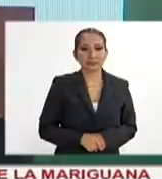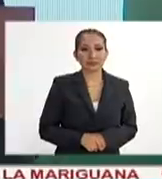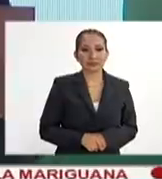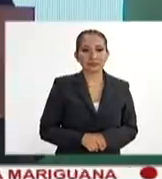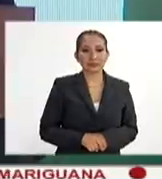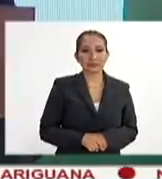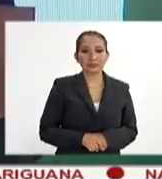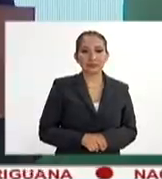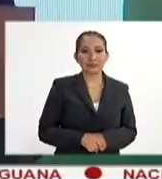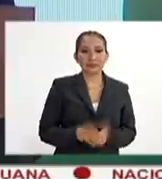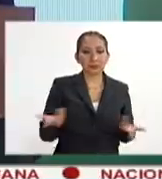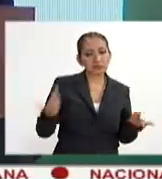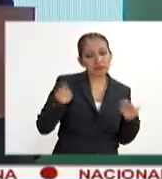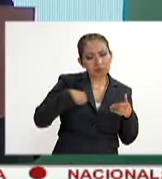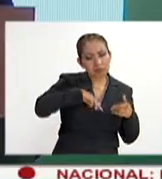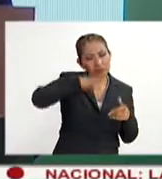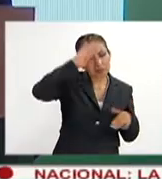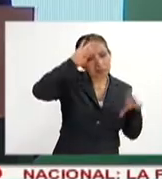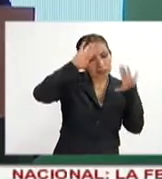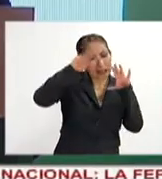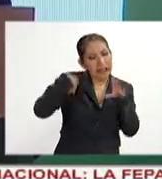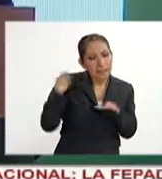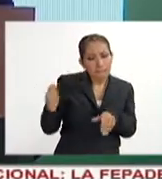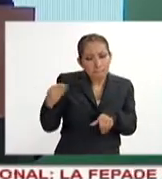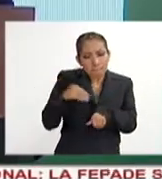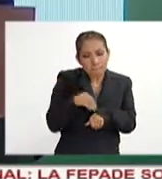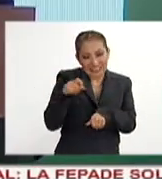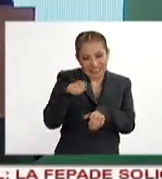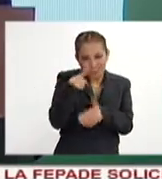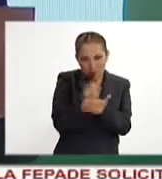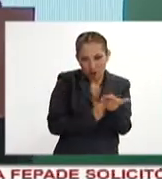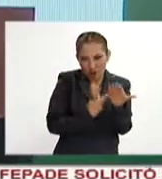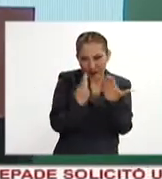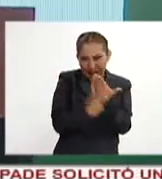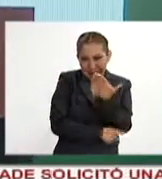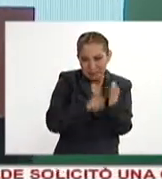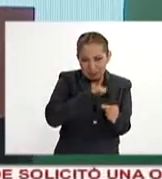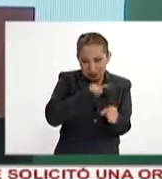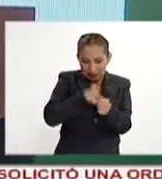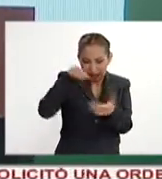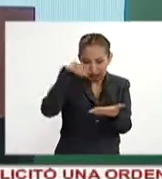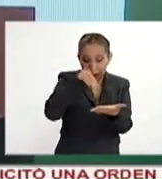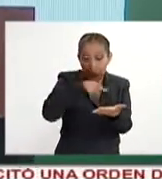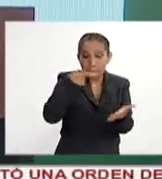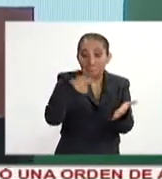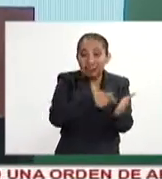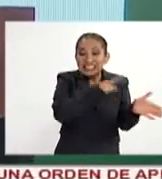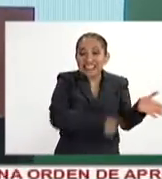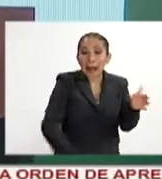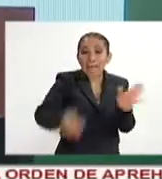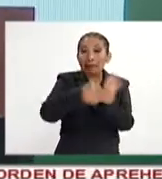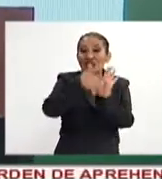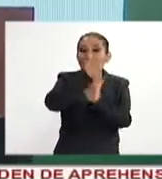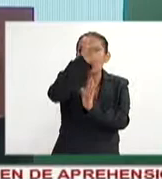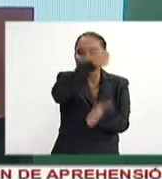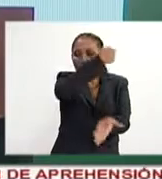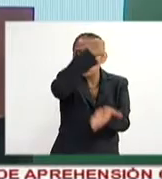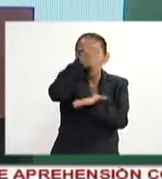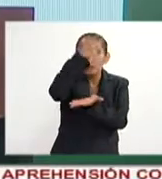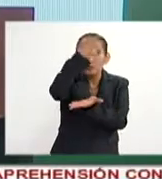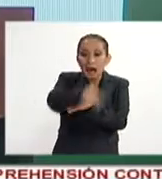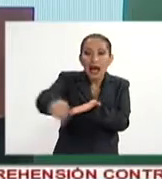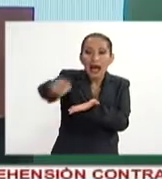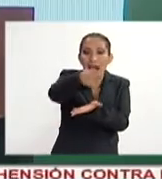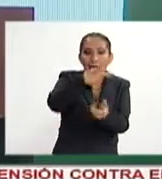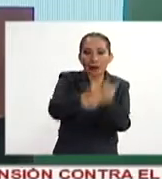Este año pensamos colocar en este programa en particular 1.100 millones de pesos en FIRA